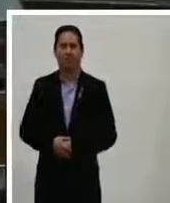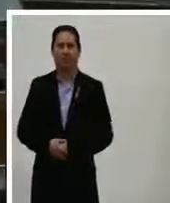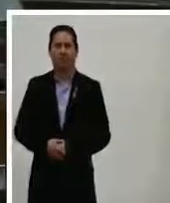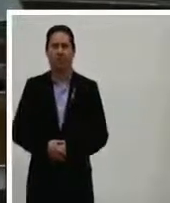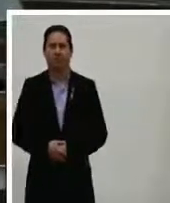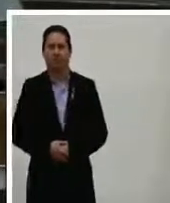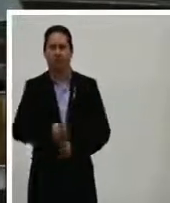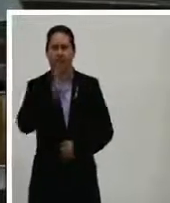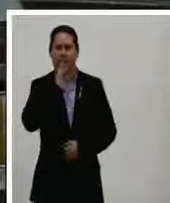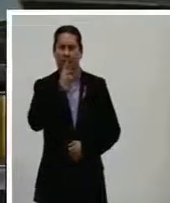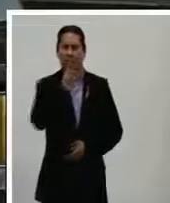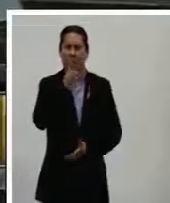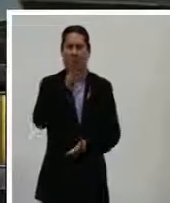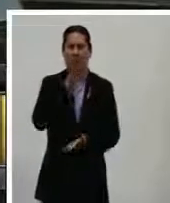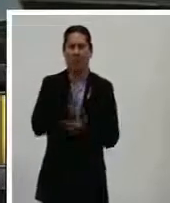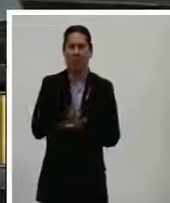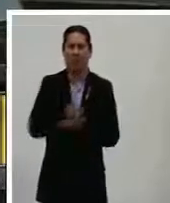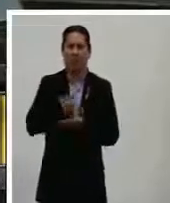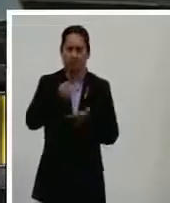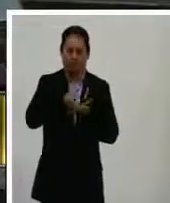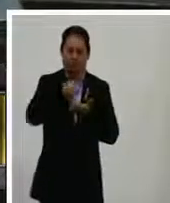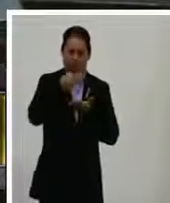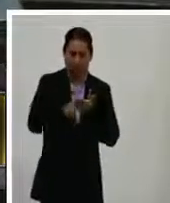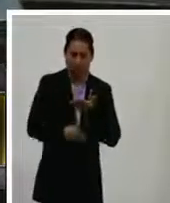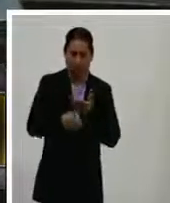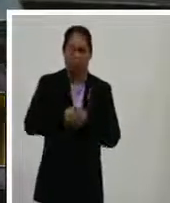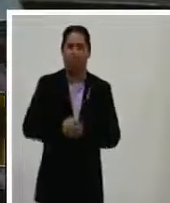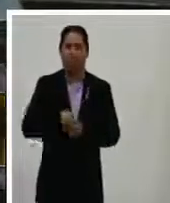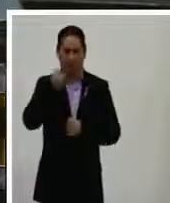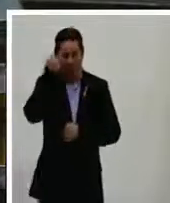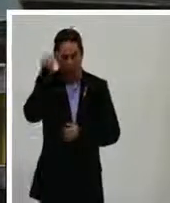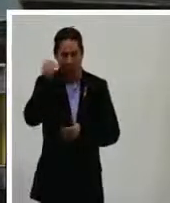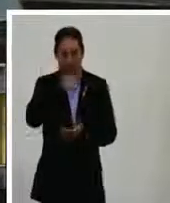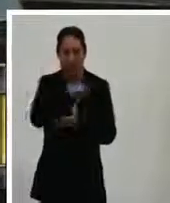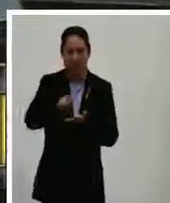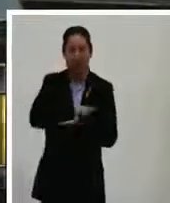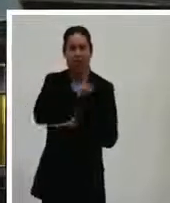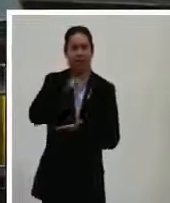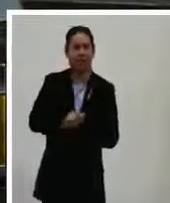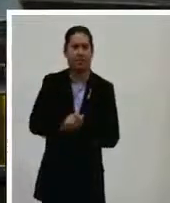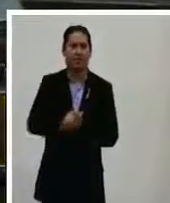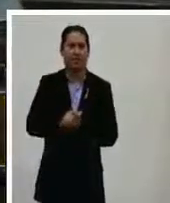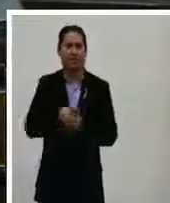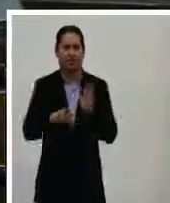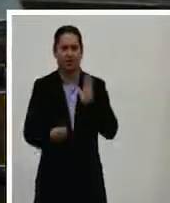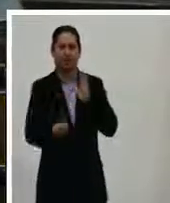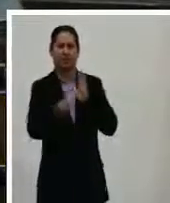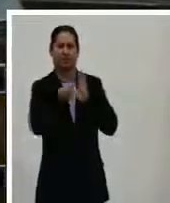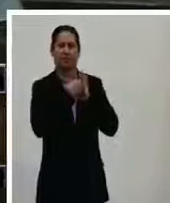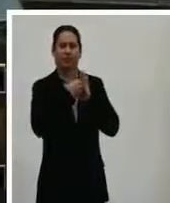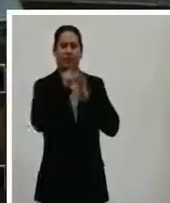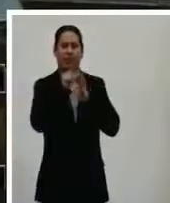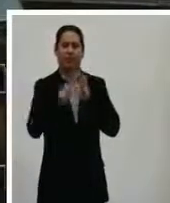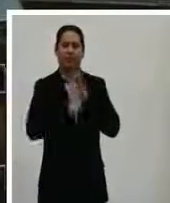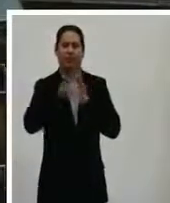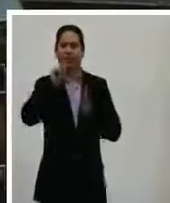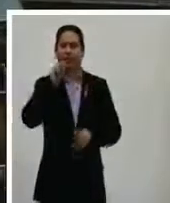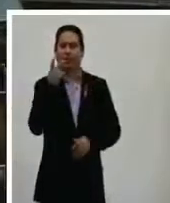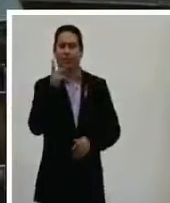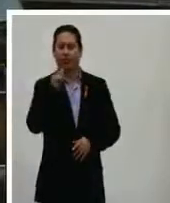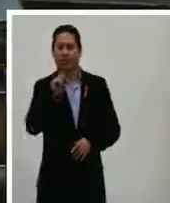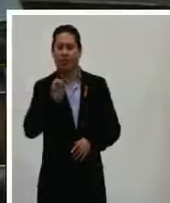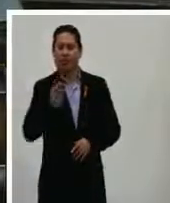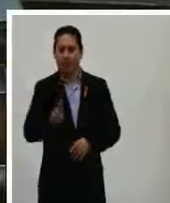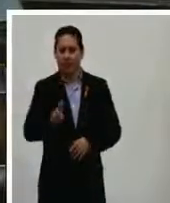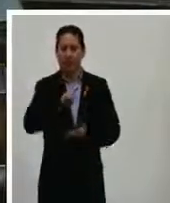resolutivo único es de aprobarse la iniciativa de decreto por el que se adiciona el artículo 31 tel